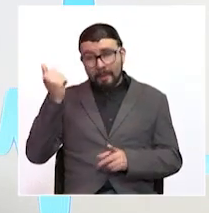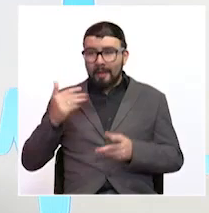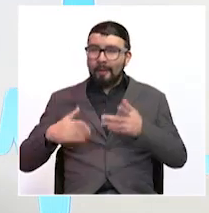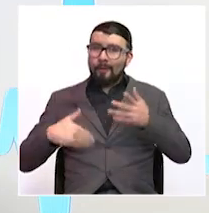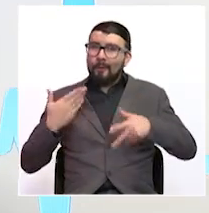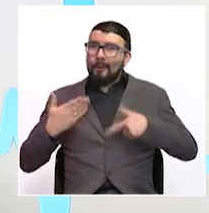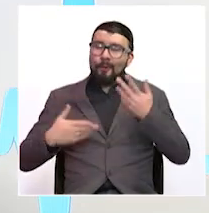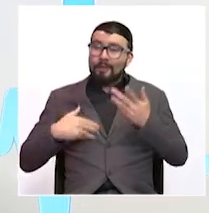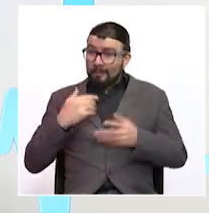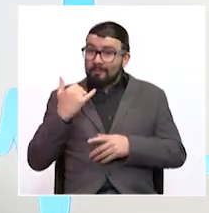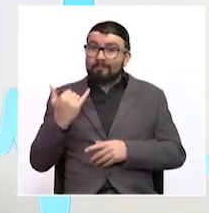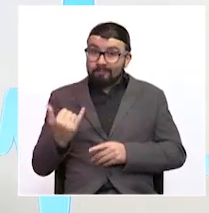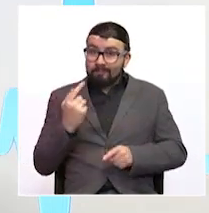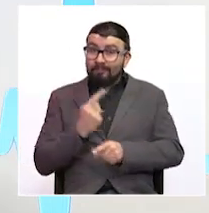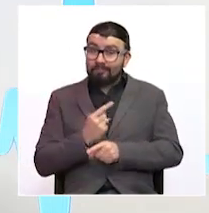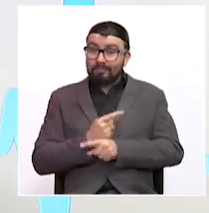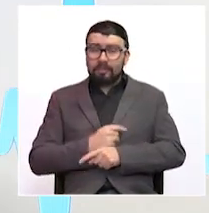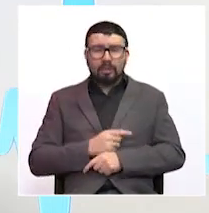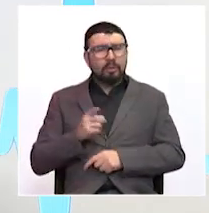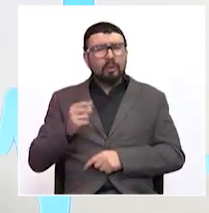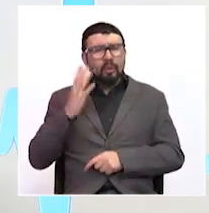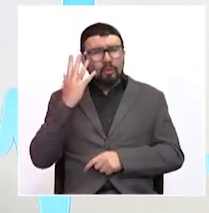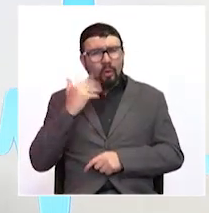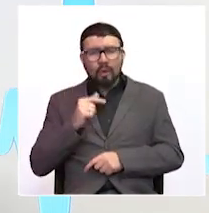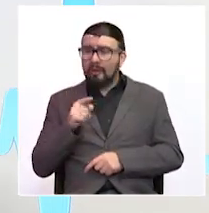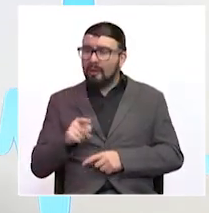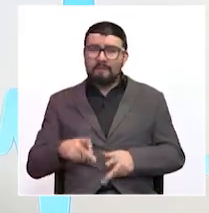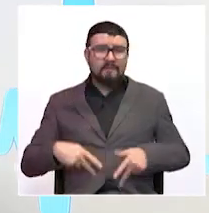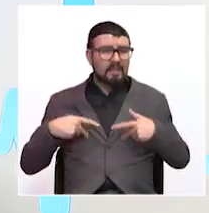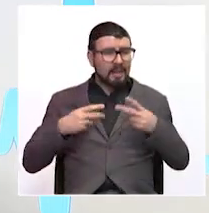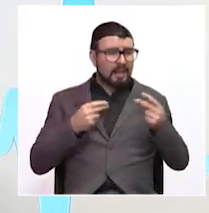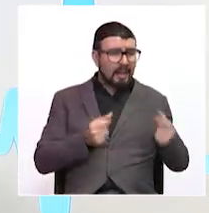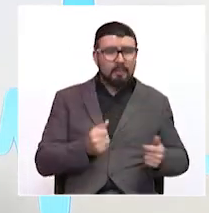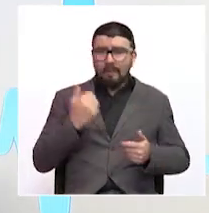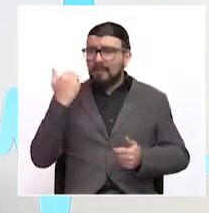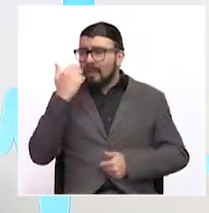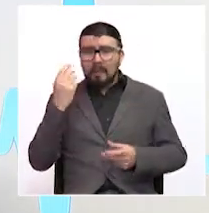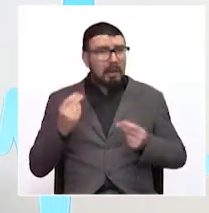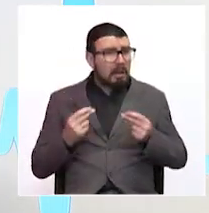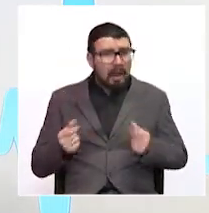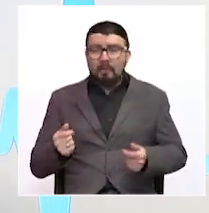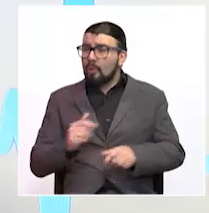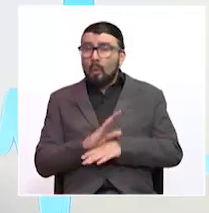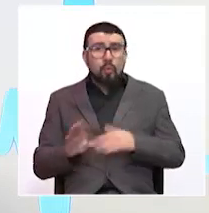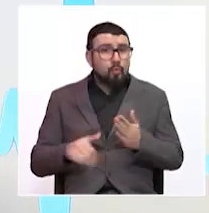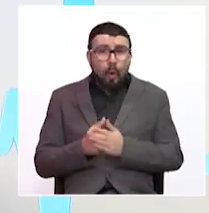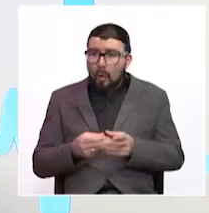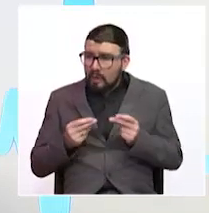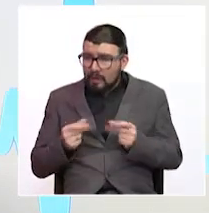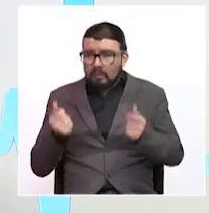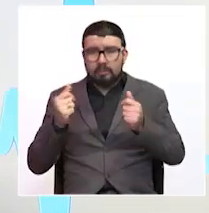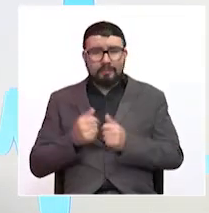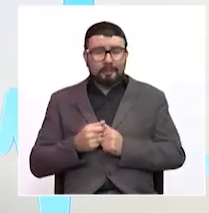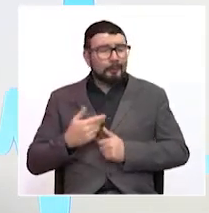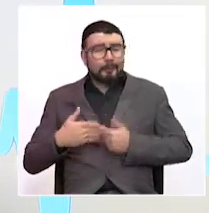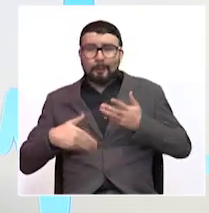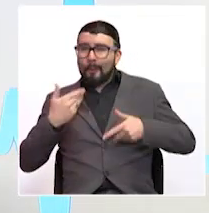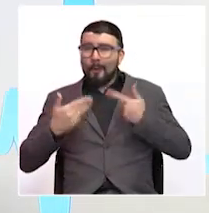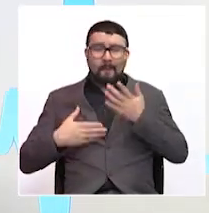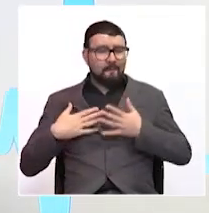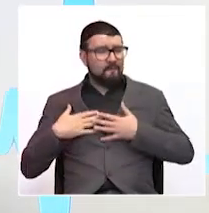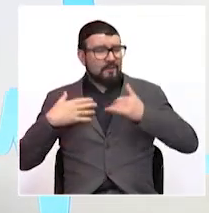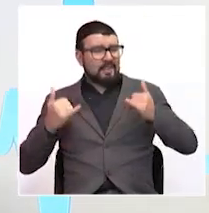momento vemos que la vida más rápido las enfermedades más rápidos esto es muy rápido y no nos gozamos la vida